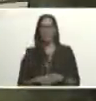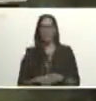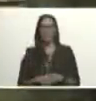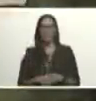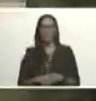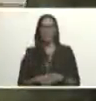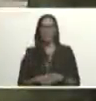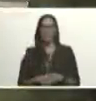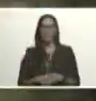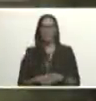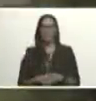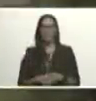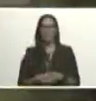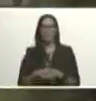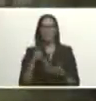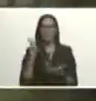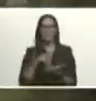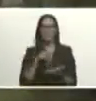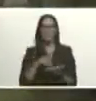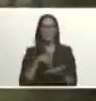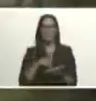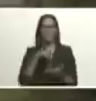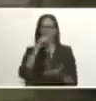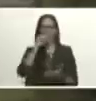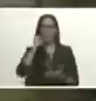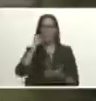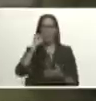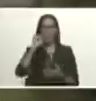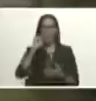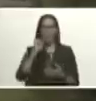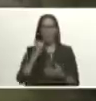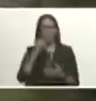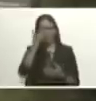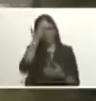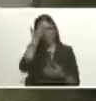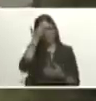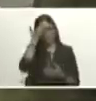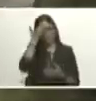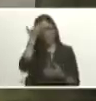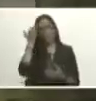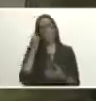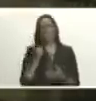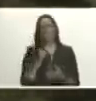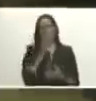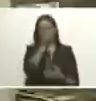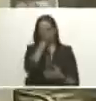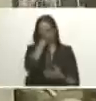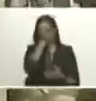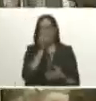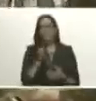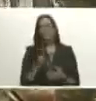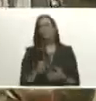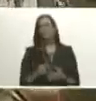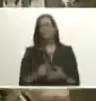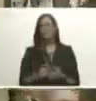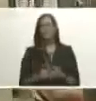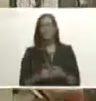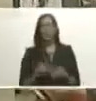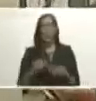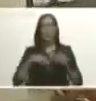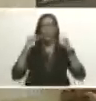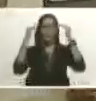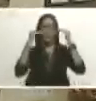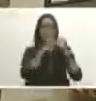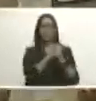Hace acto de presencia el ciudadano Nicolás Maduro Moros, presidente constitucional de la República Bolivariana de Venezuela, comandante en jefe de la Fuerza